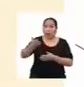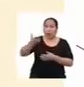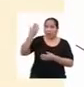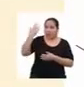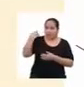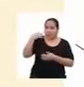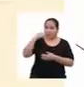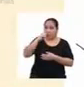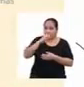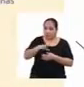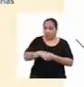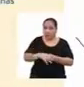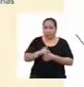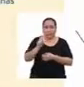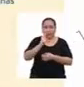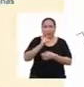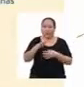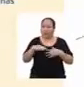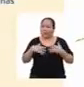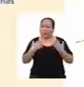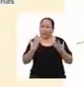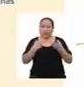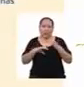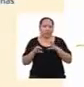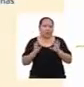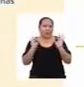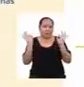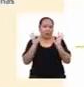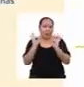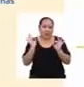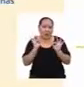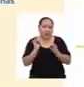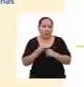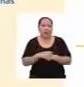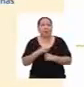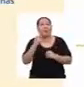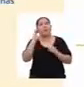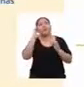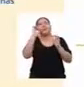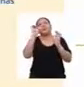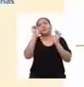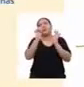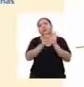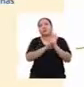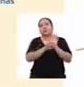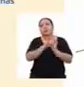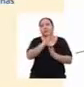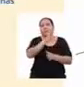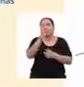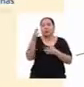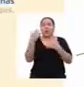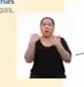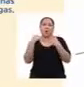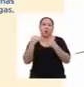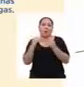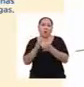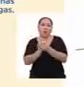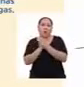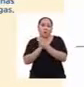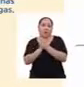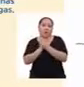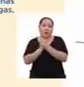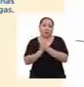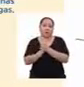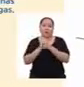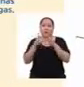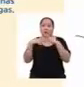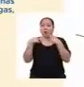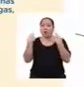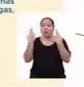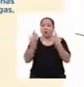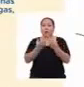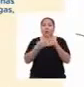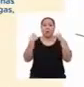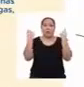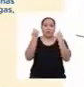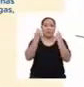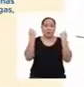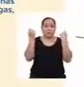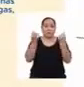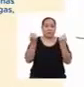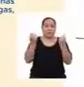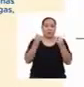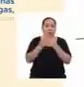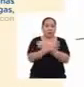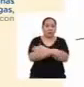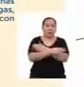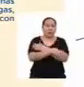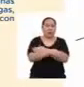ya no podemos hacer algunas actividades, como ir a jugar con nuestros amigos y amigas, reunirnos para festejar